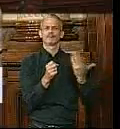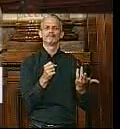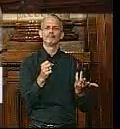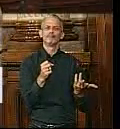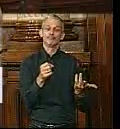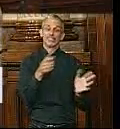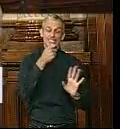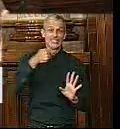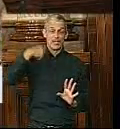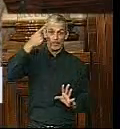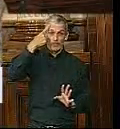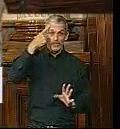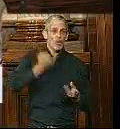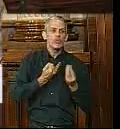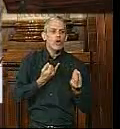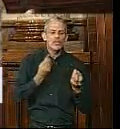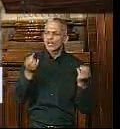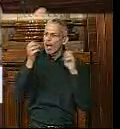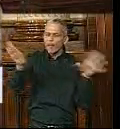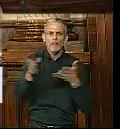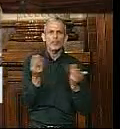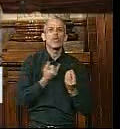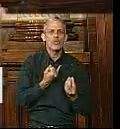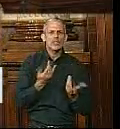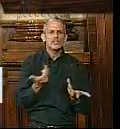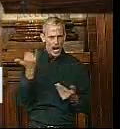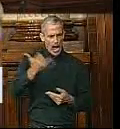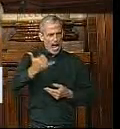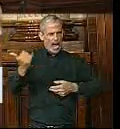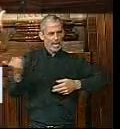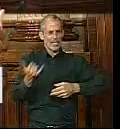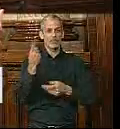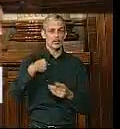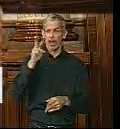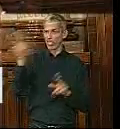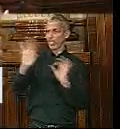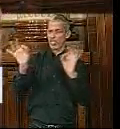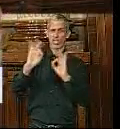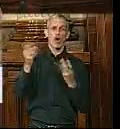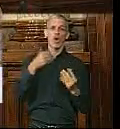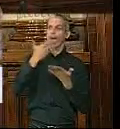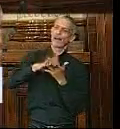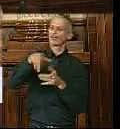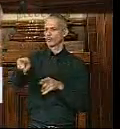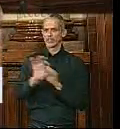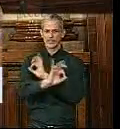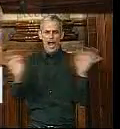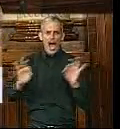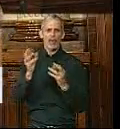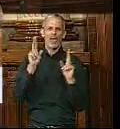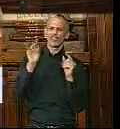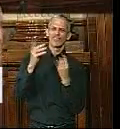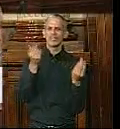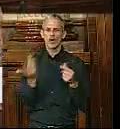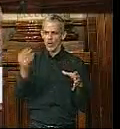auditiva, ¿dónde están? Porque están, pero no los vemos o no hablamos del tema. La dificultad para